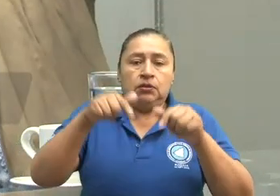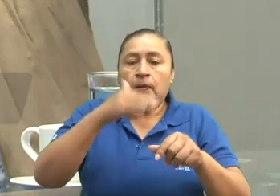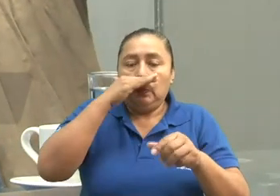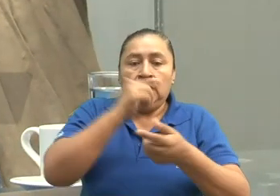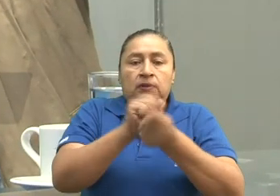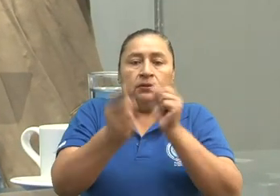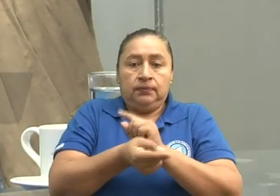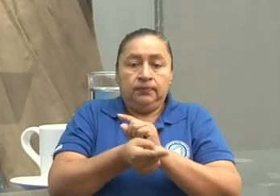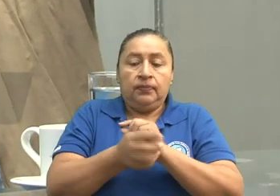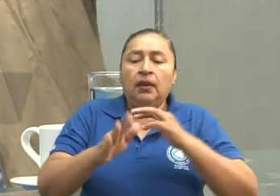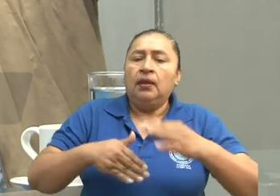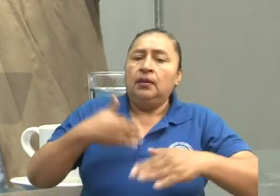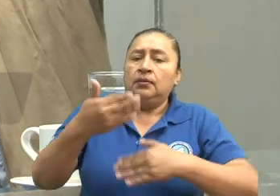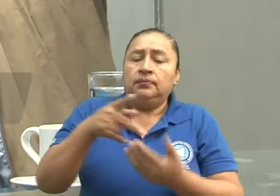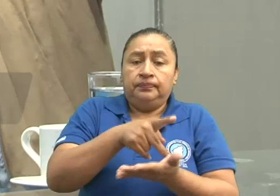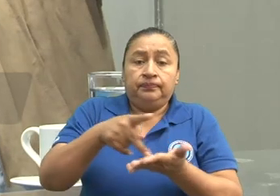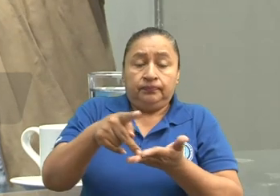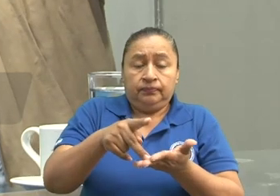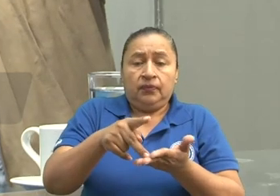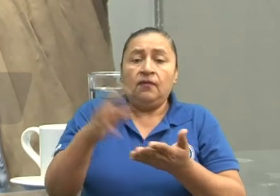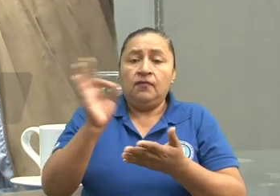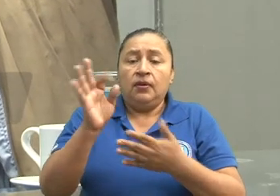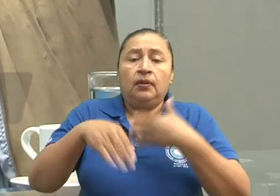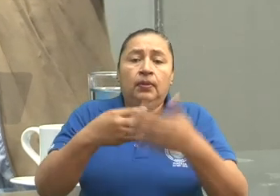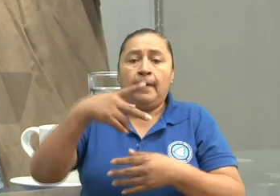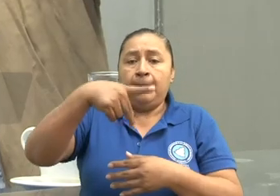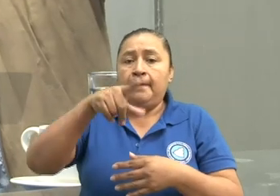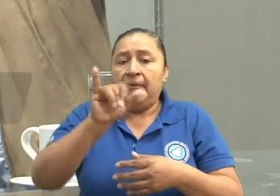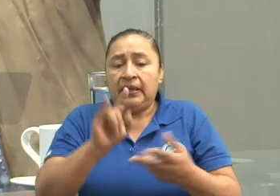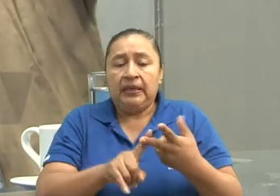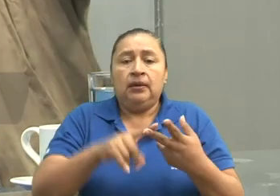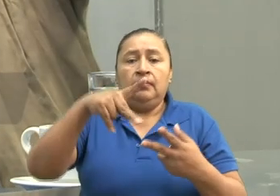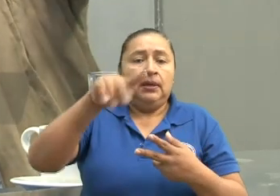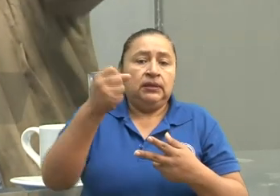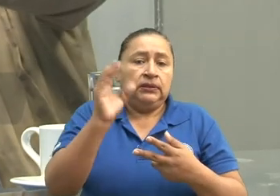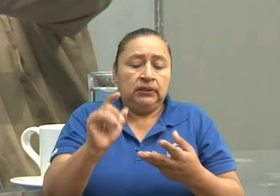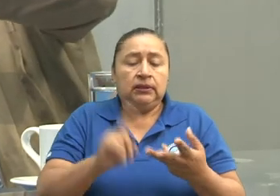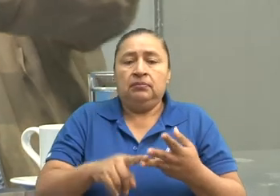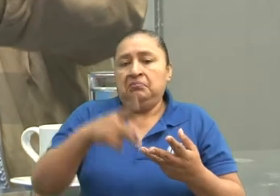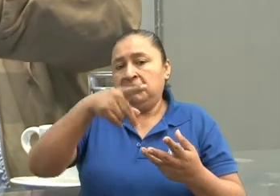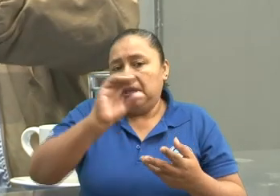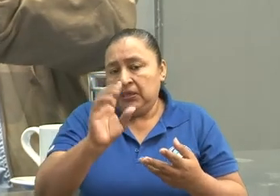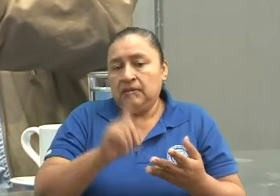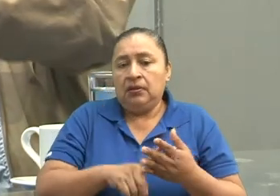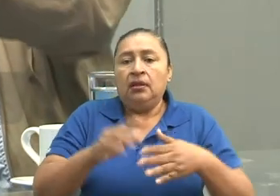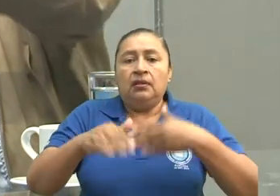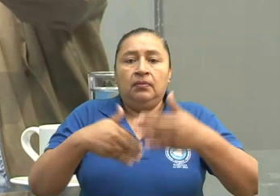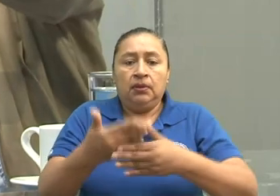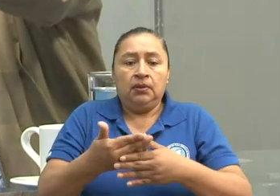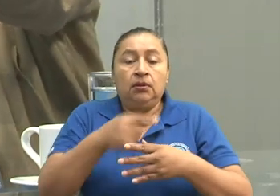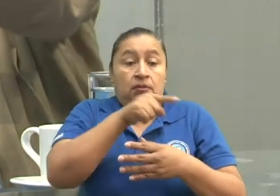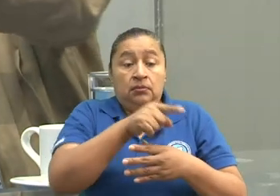partidos que se formaron, ¿verdad? El PLI, el Partido Social Cristiano, el Partido Conservador, etcétera, pudieron tener